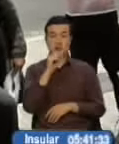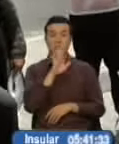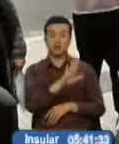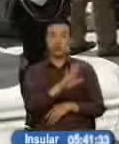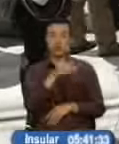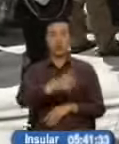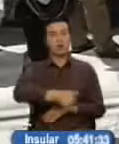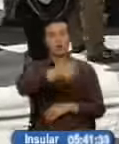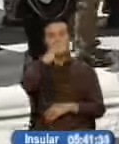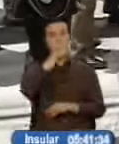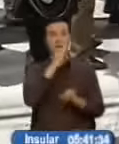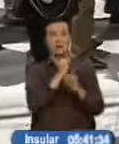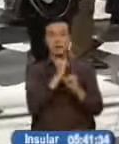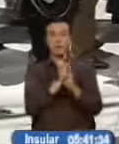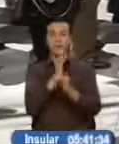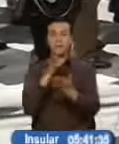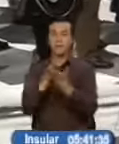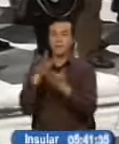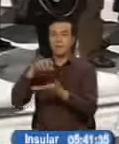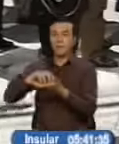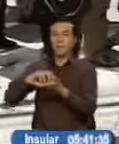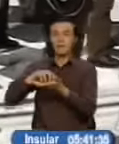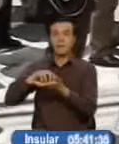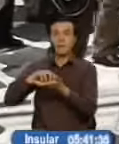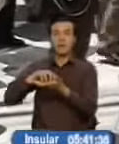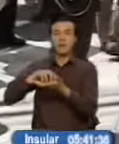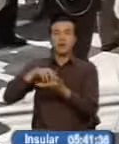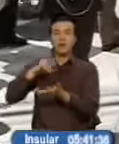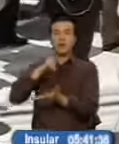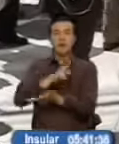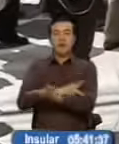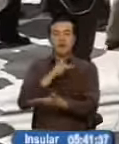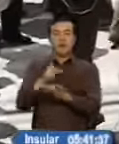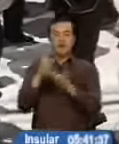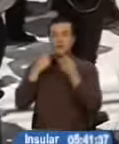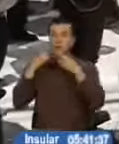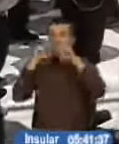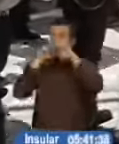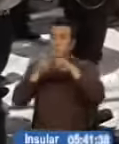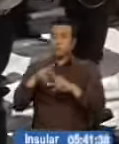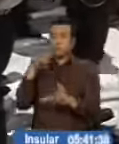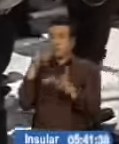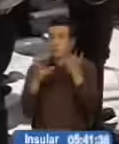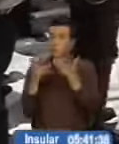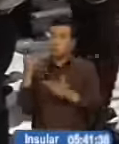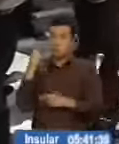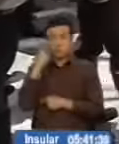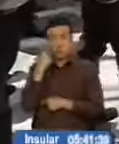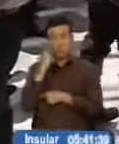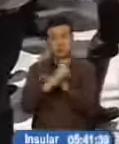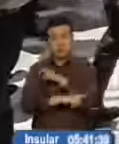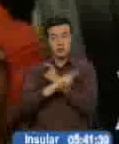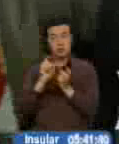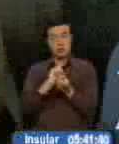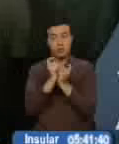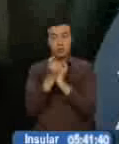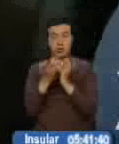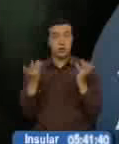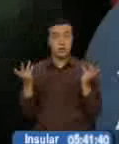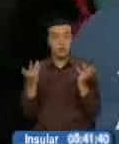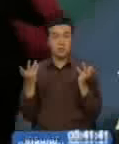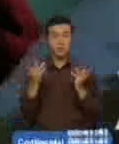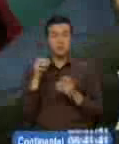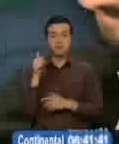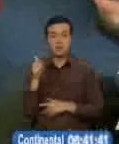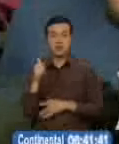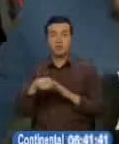esta entidad, acudió a la Corte Provincial de Pichincha, pues se tenía previsto revisar una posible sustitución de medidas cautelares. Sin embargo, su